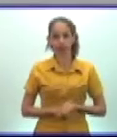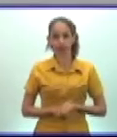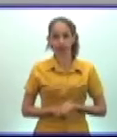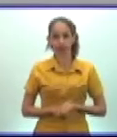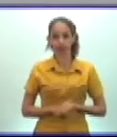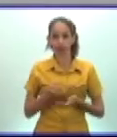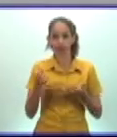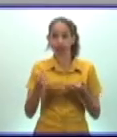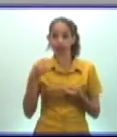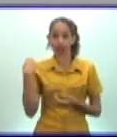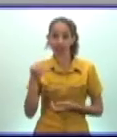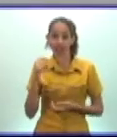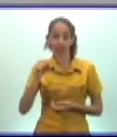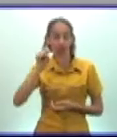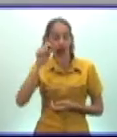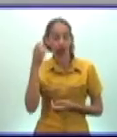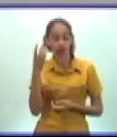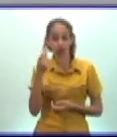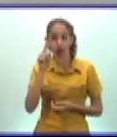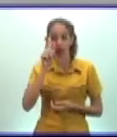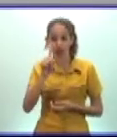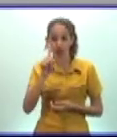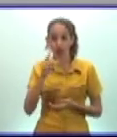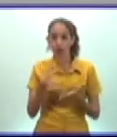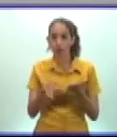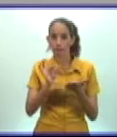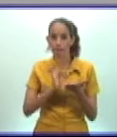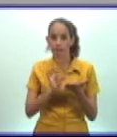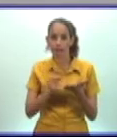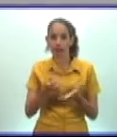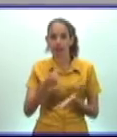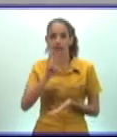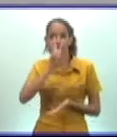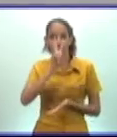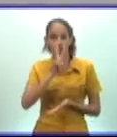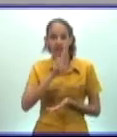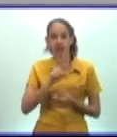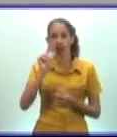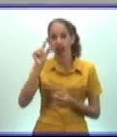ejercicio 1, página 3 del libro de texto de noveno grado.